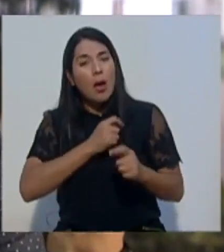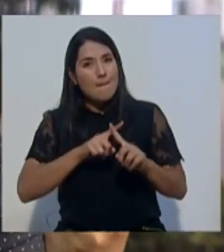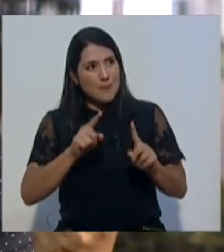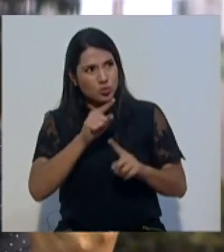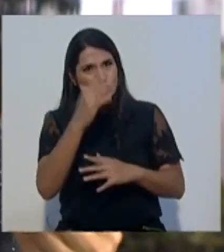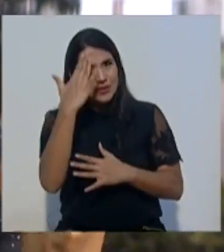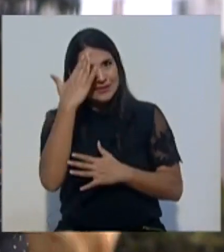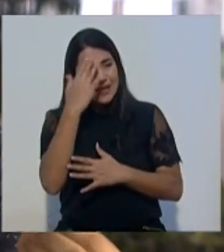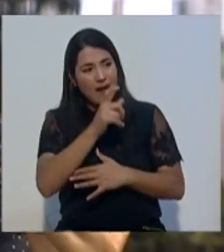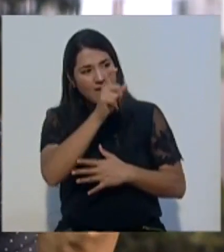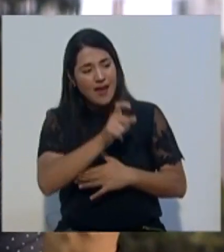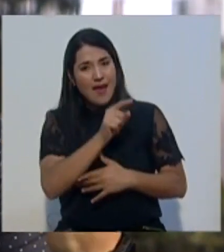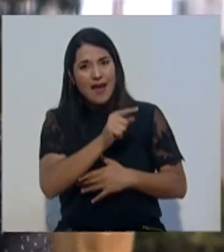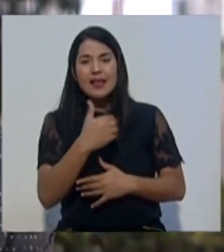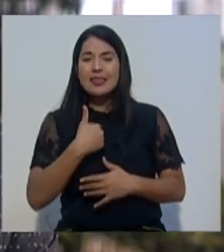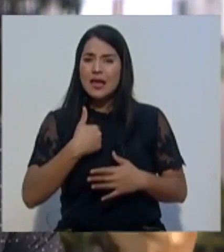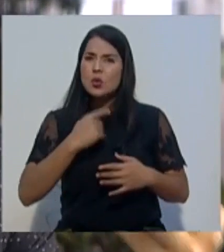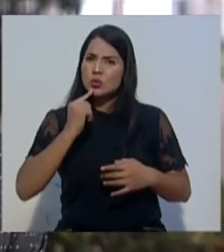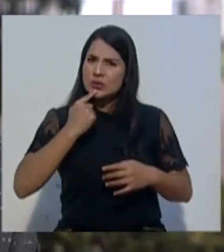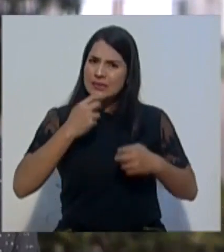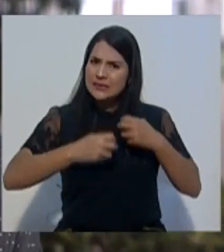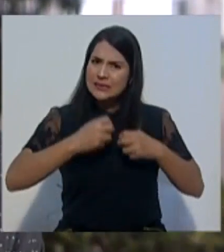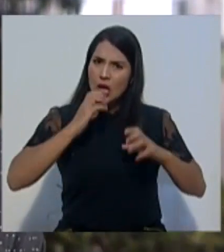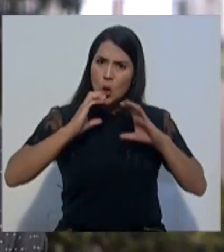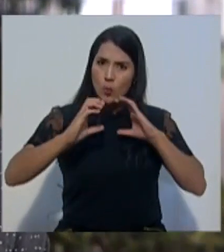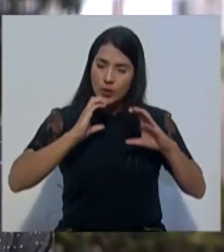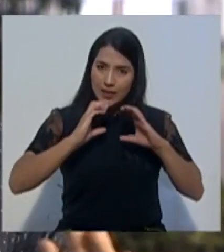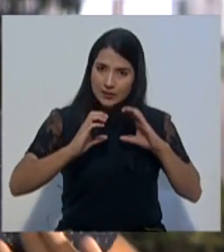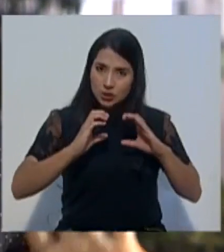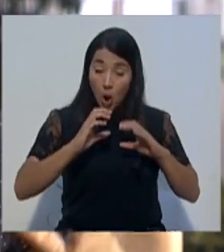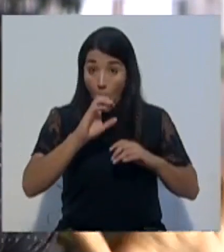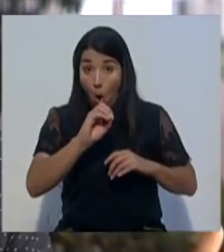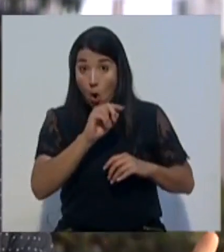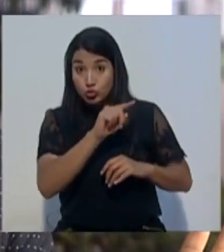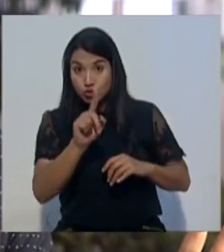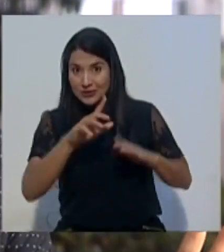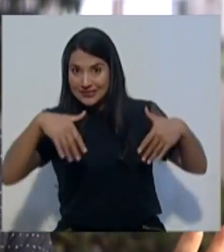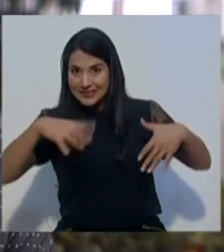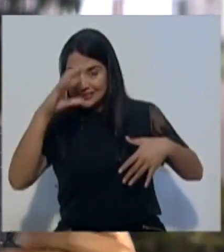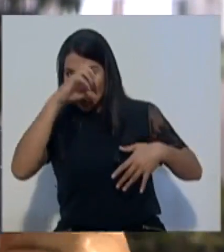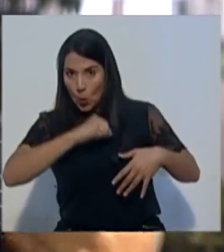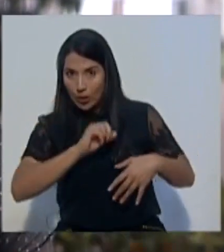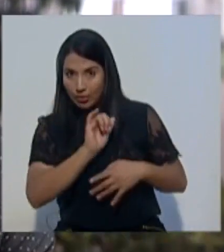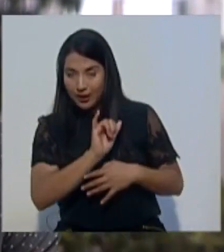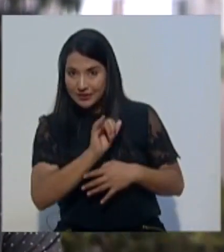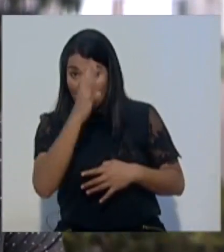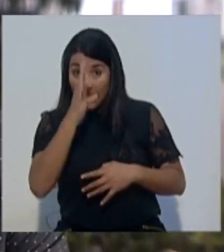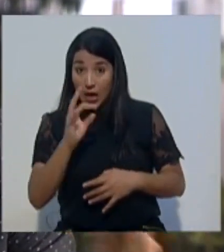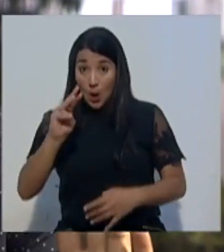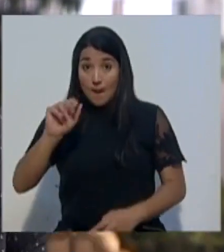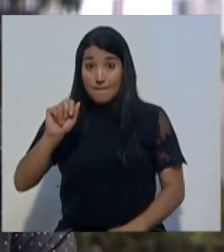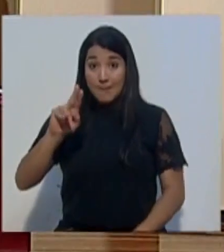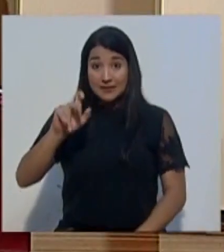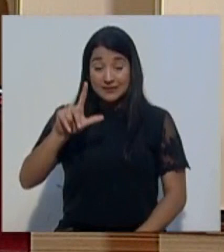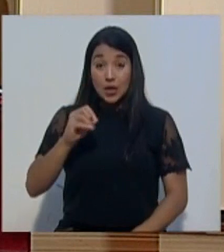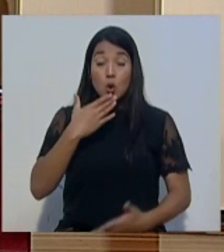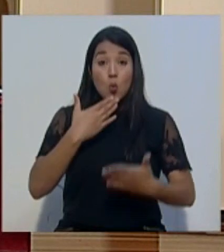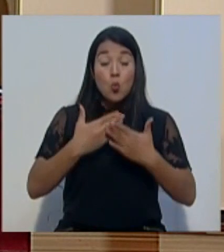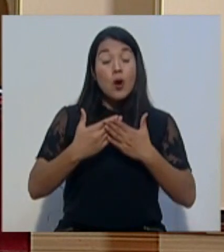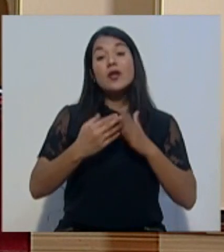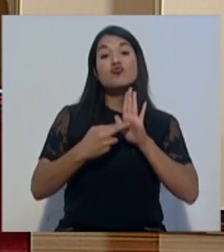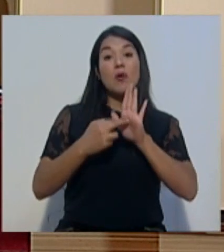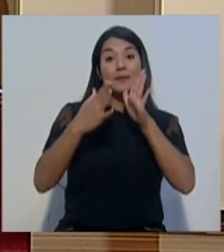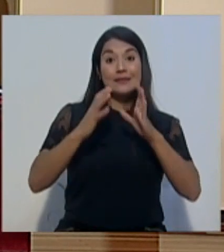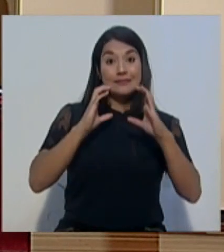está consciente que él tiene un grave problema de comunicación? ¿O ustedes no han identificado eso? ¿Creen que don Marcelo es un buen vocero? Por último,